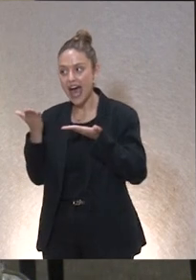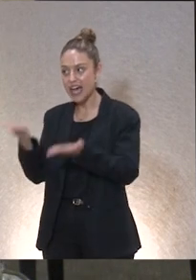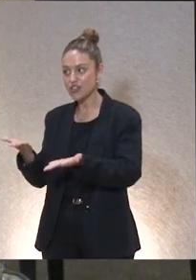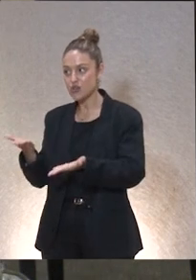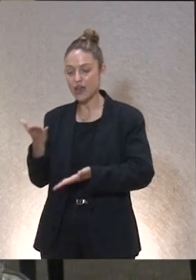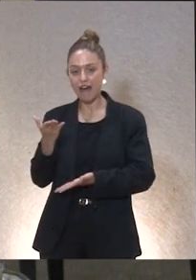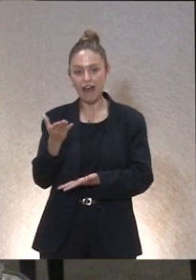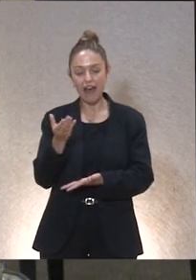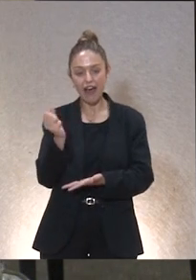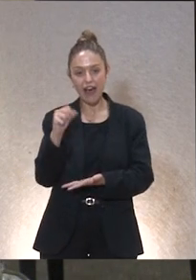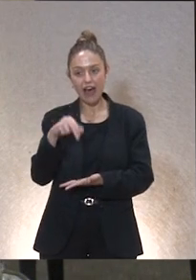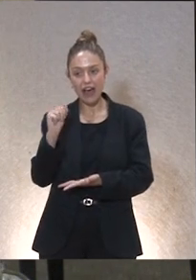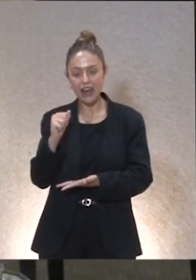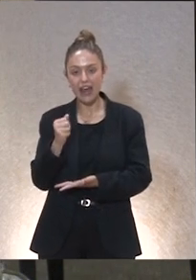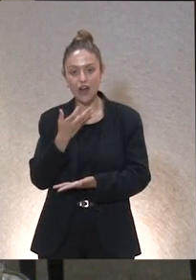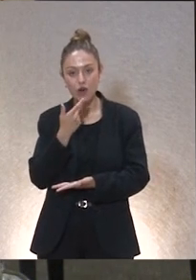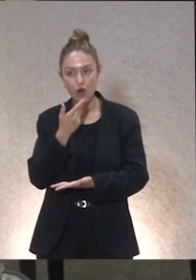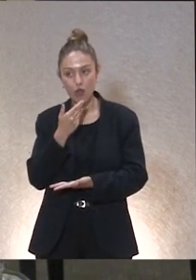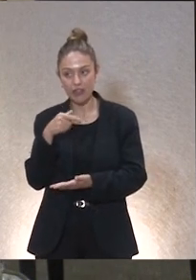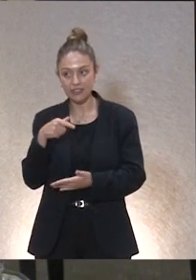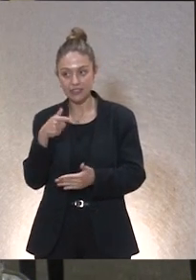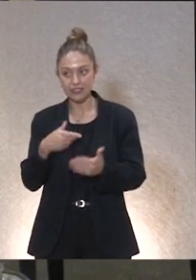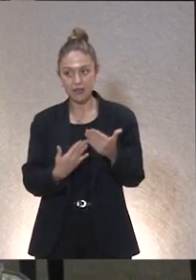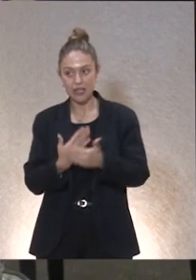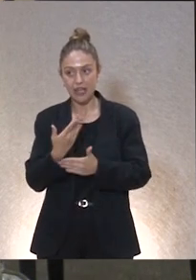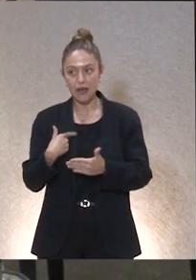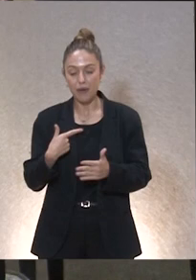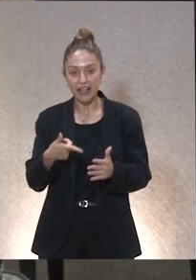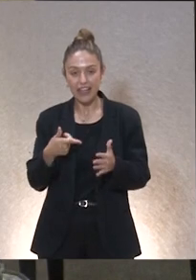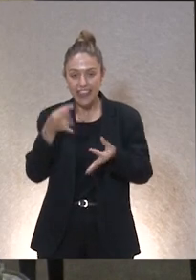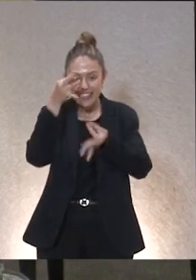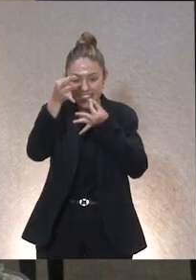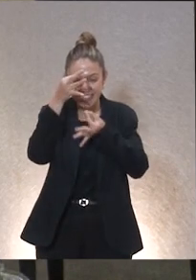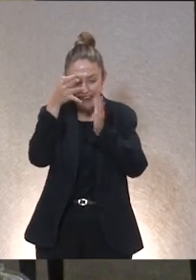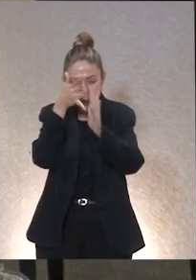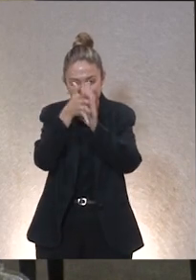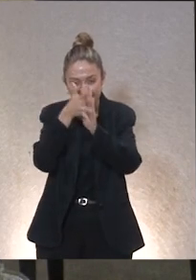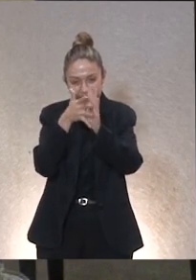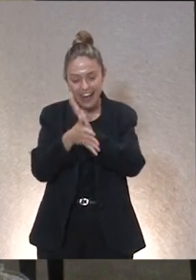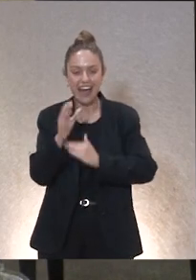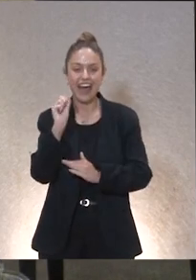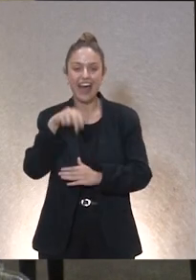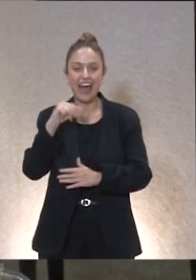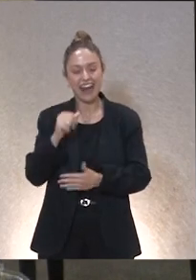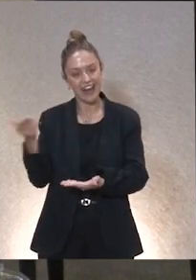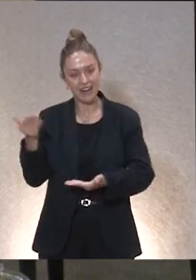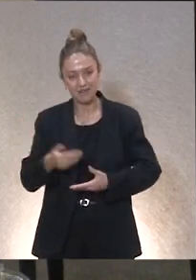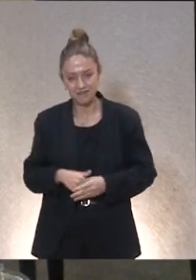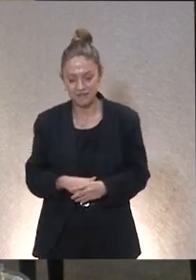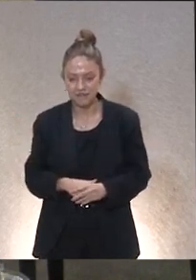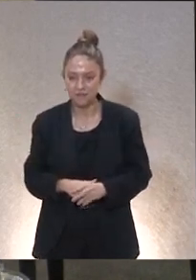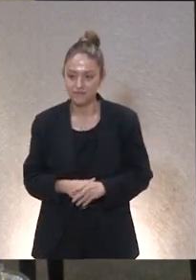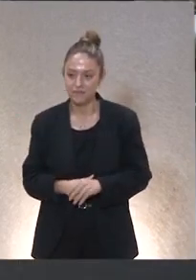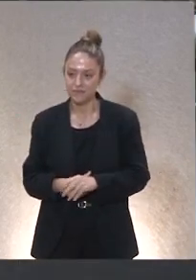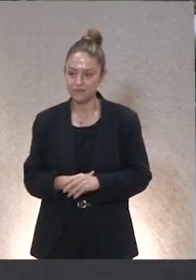carratalá que ya conocéis porque ha estado Antes con nosotros para que nos dé todos los detalles Así que Ana adelante por